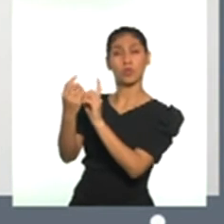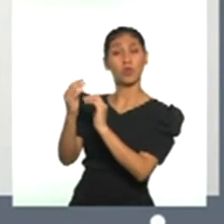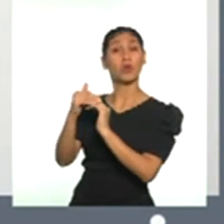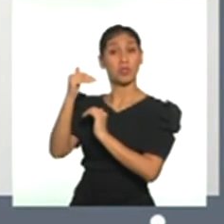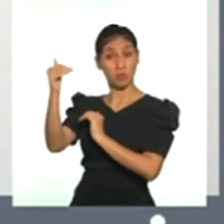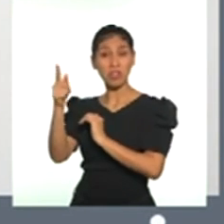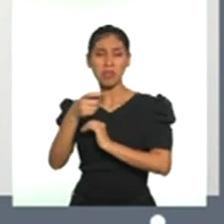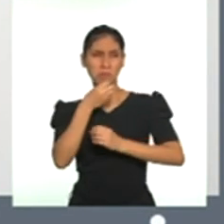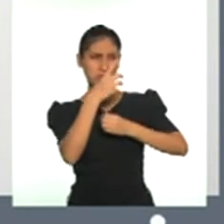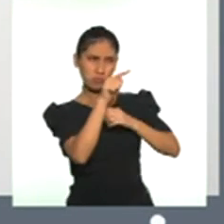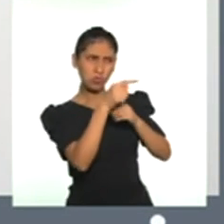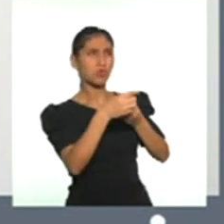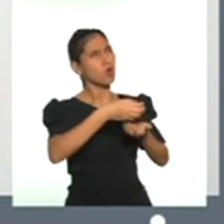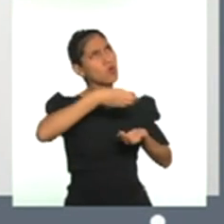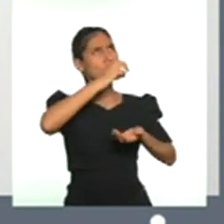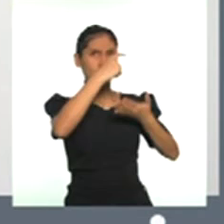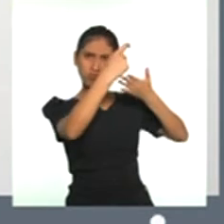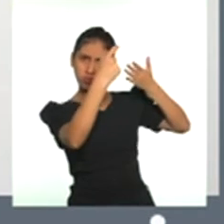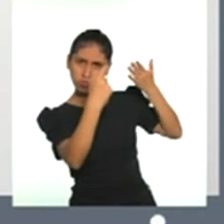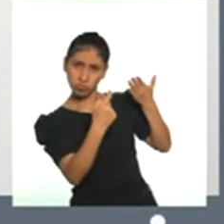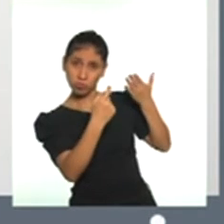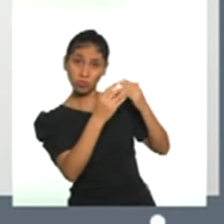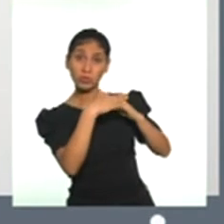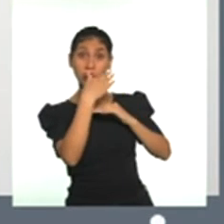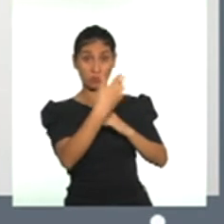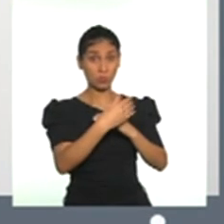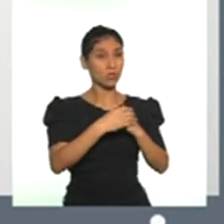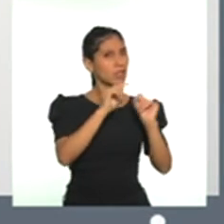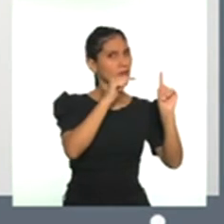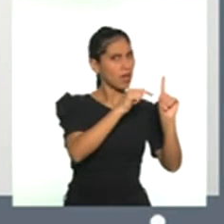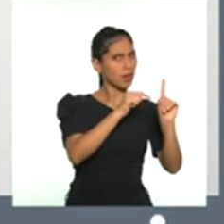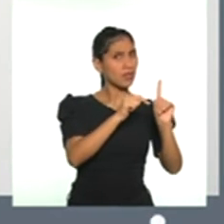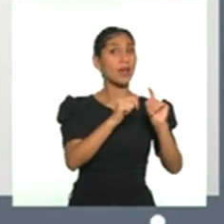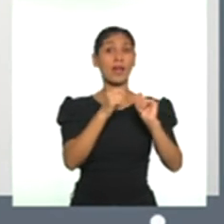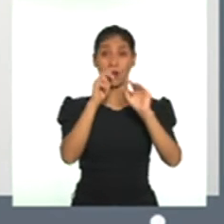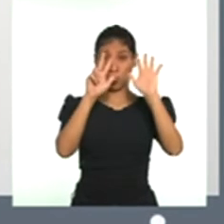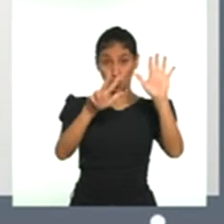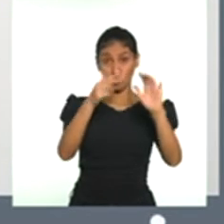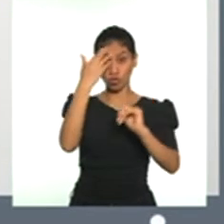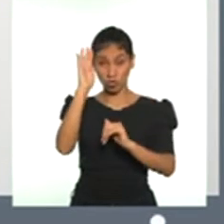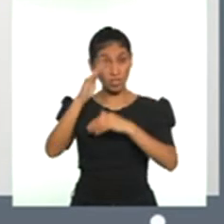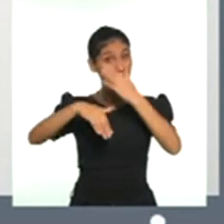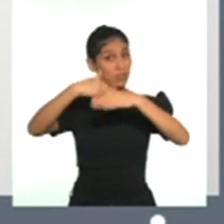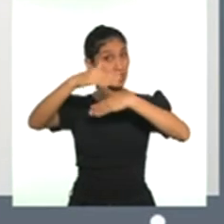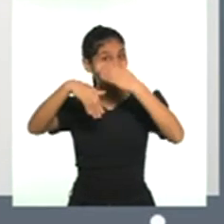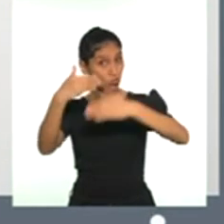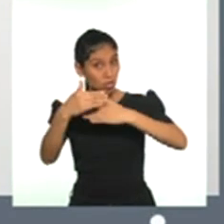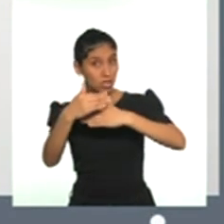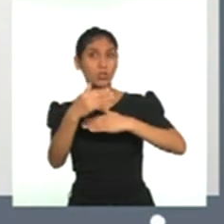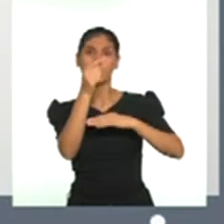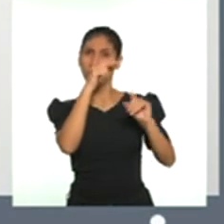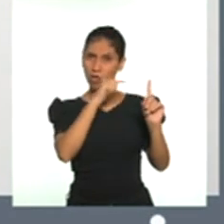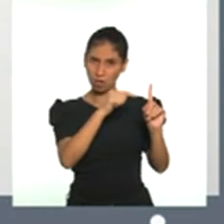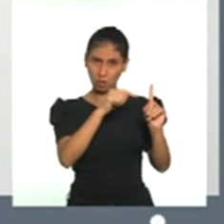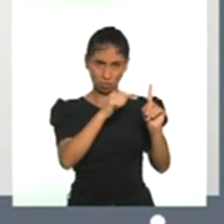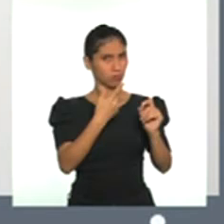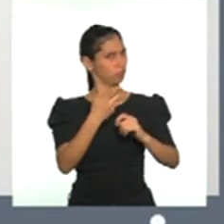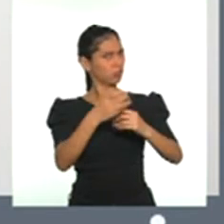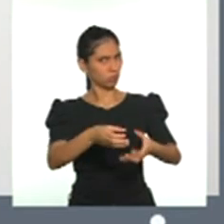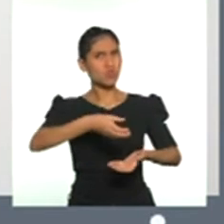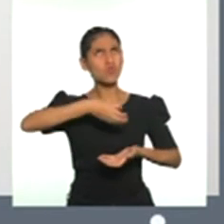de 8 días, me contó que la herida tratada por la curandera había comenzado a